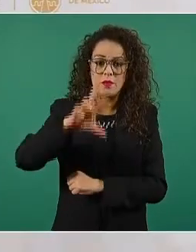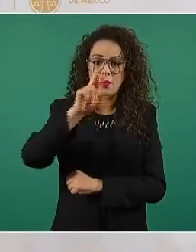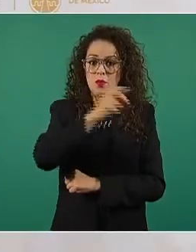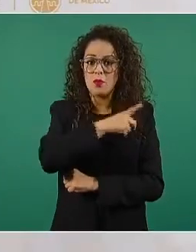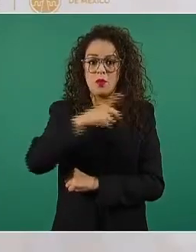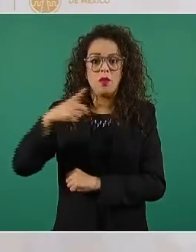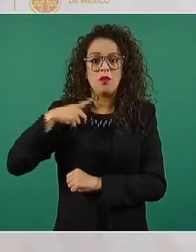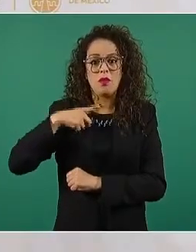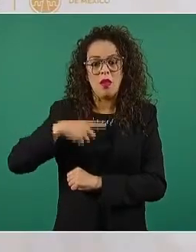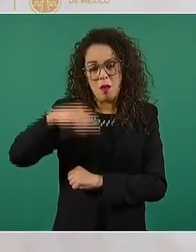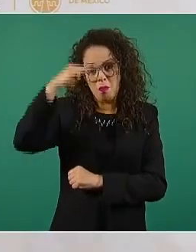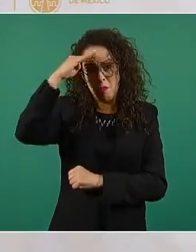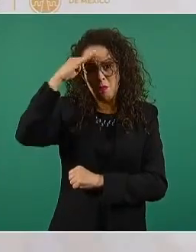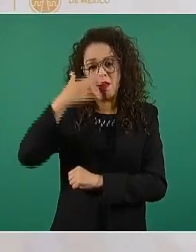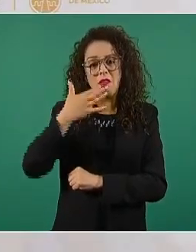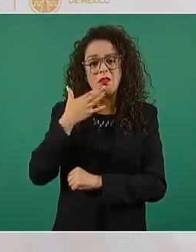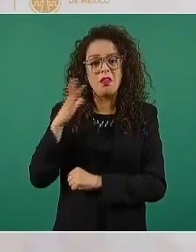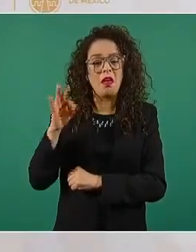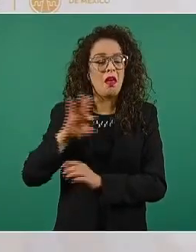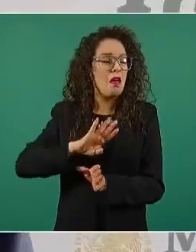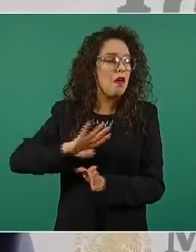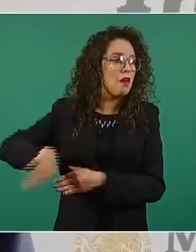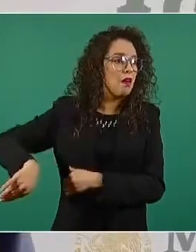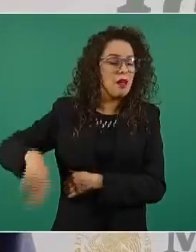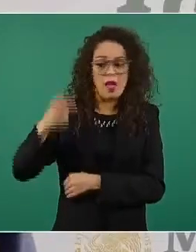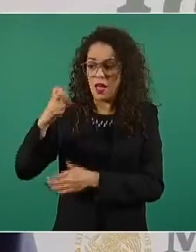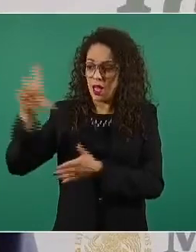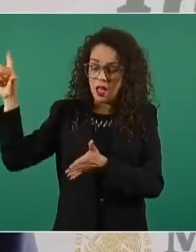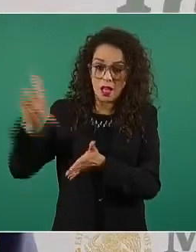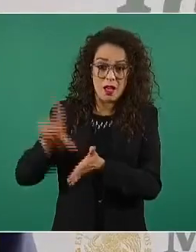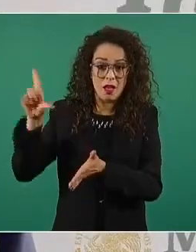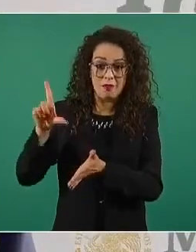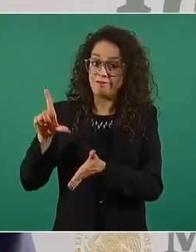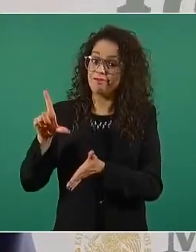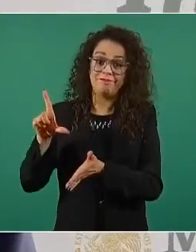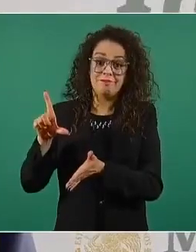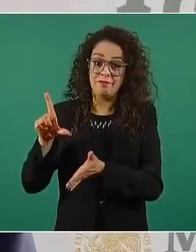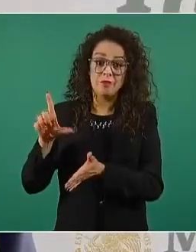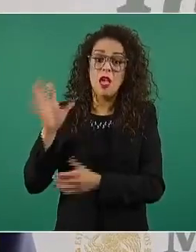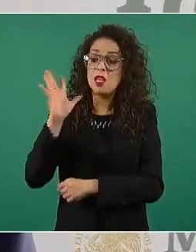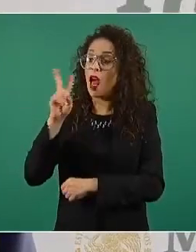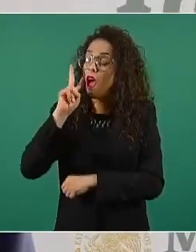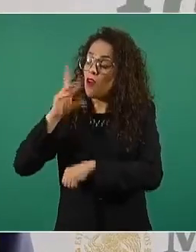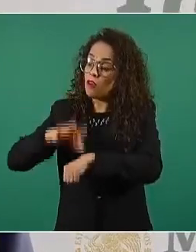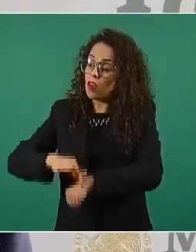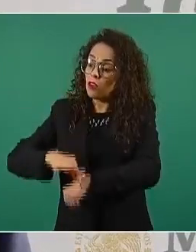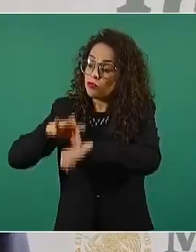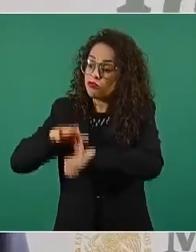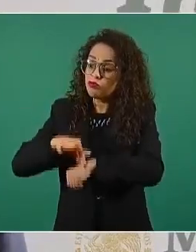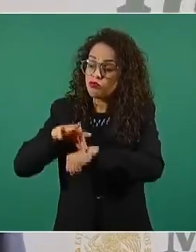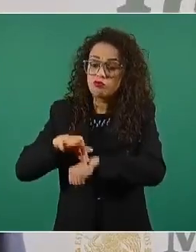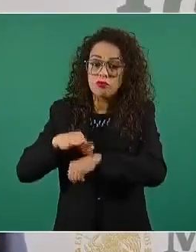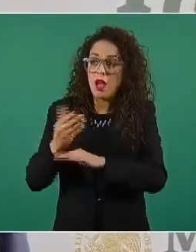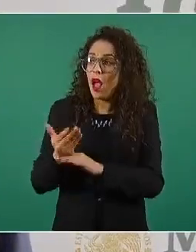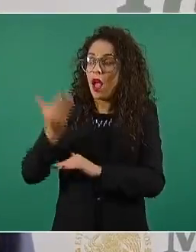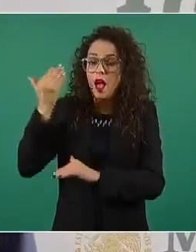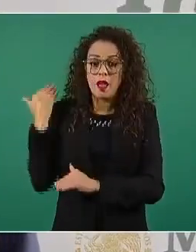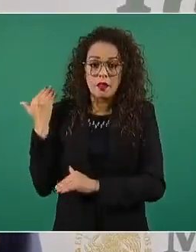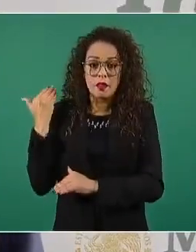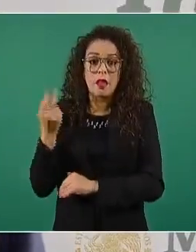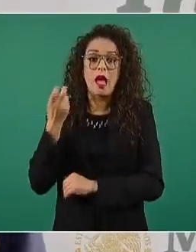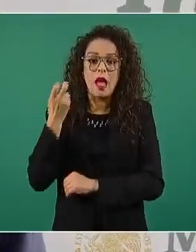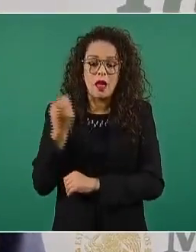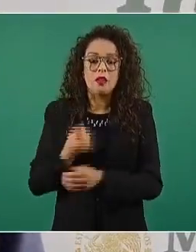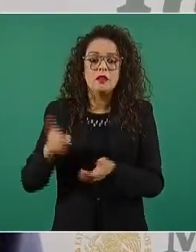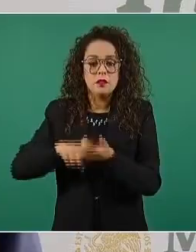lecciones que surgen de amargas realidades y se convierten en